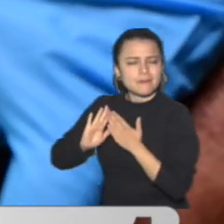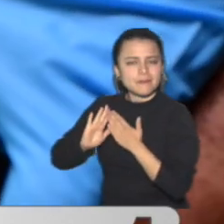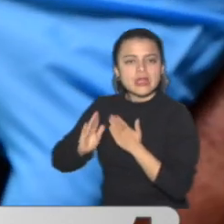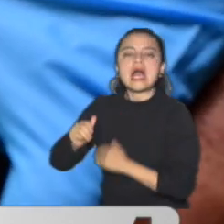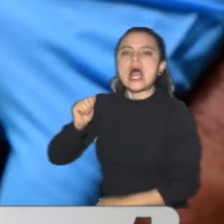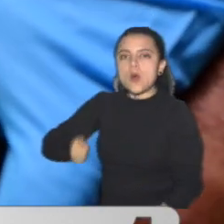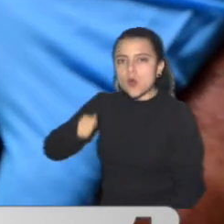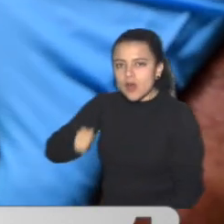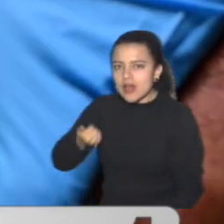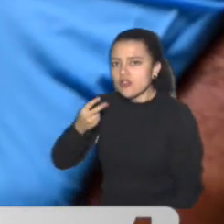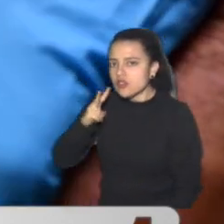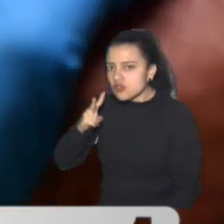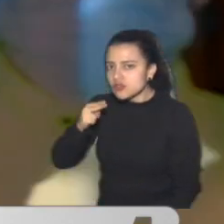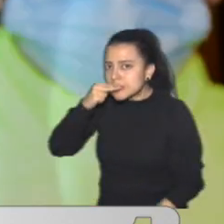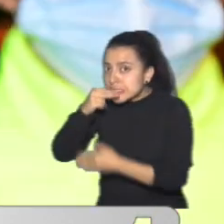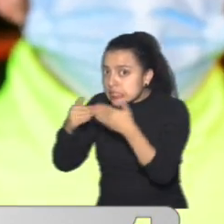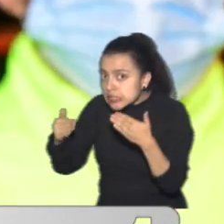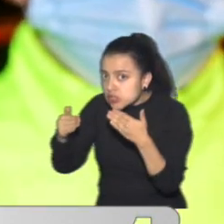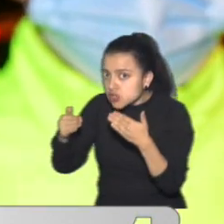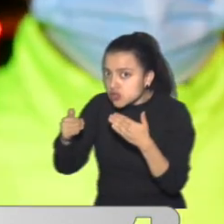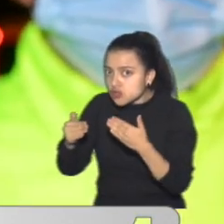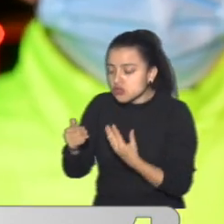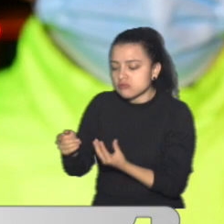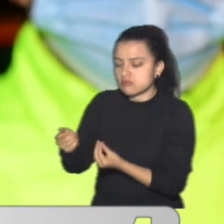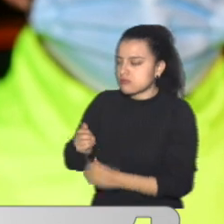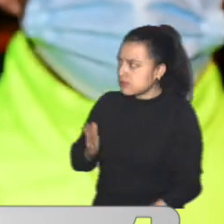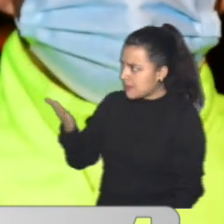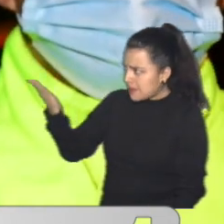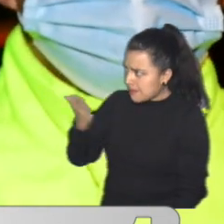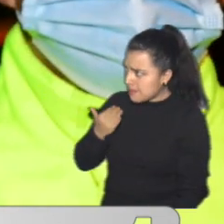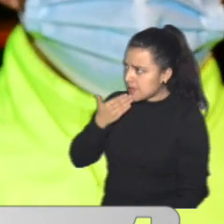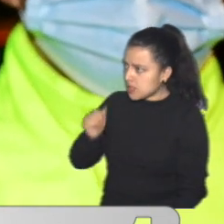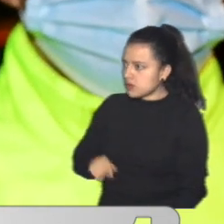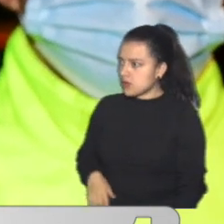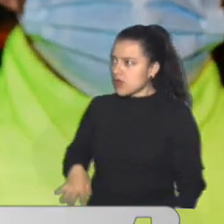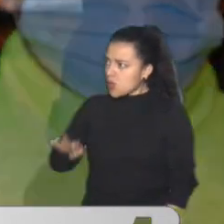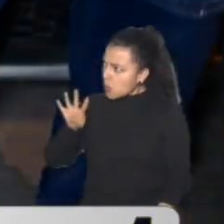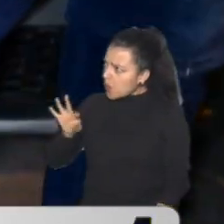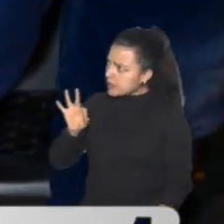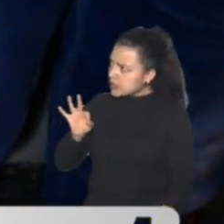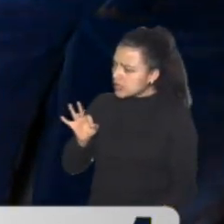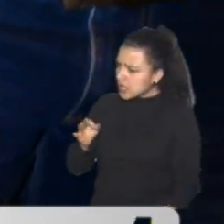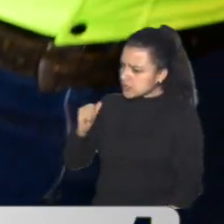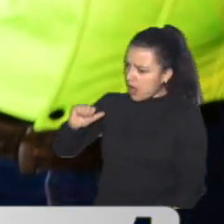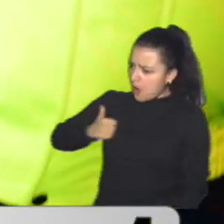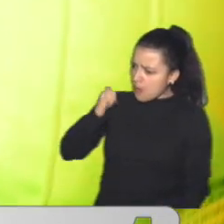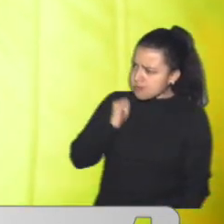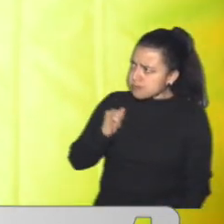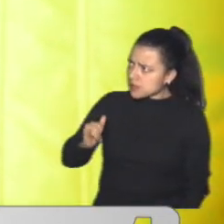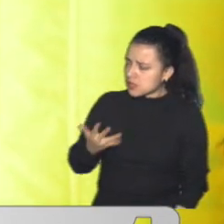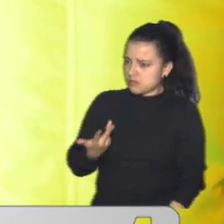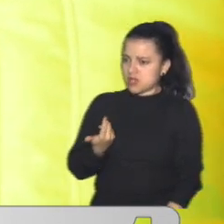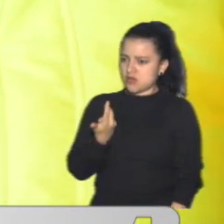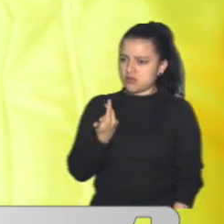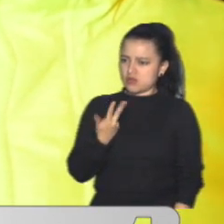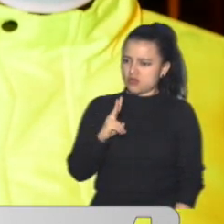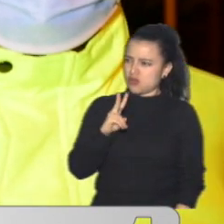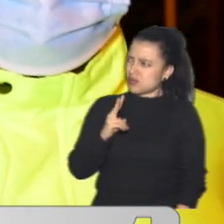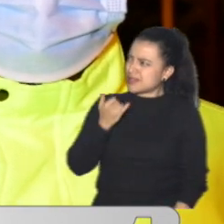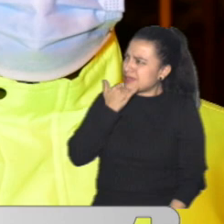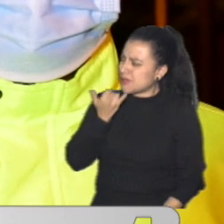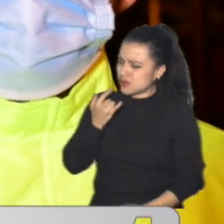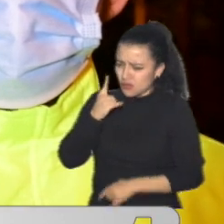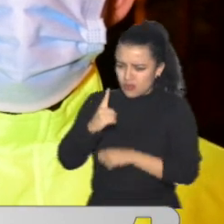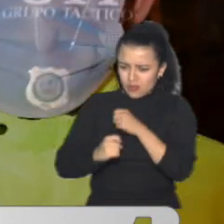icbc serían 43 los abusados sexualmente abogado buenos días que lo que ha pasado durante este año porque no se ha avanzado en este